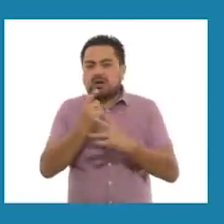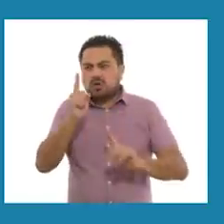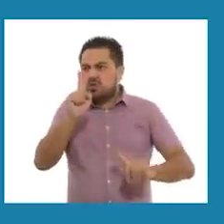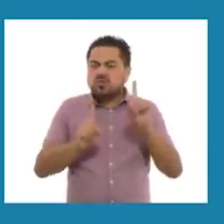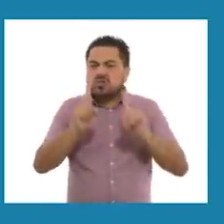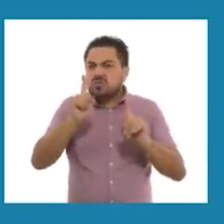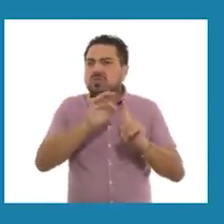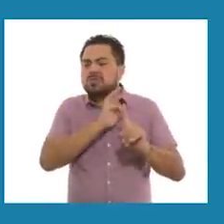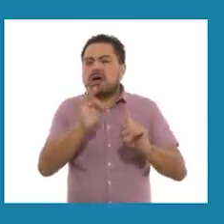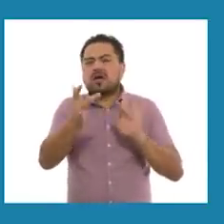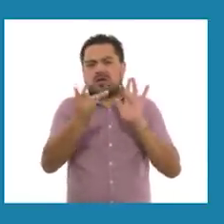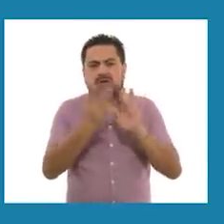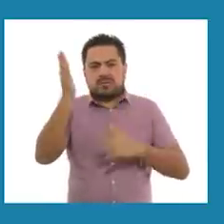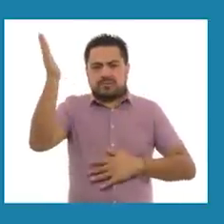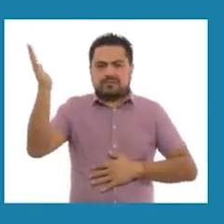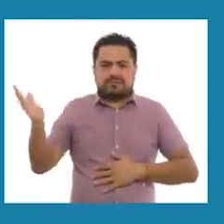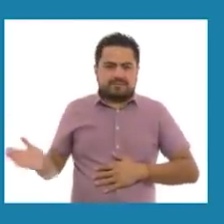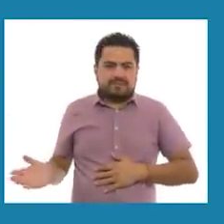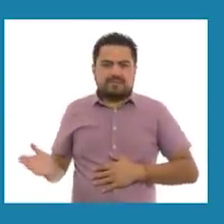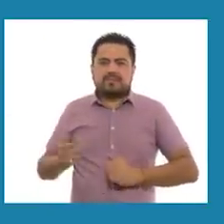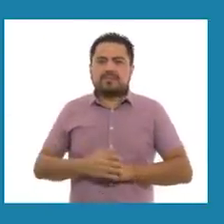dudas, contáctanos.